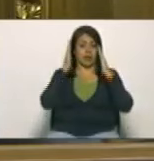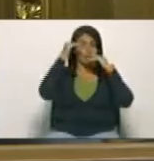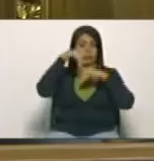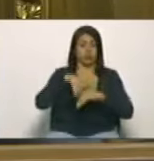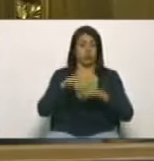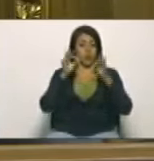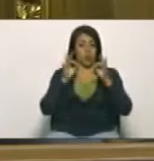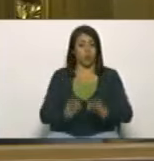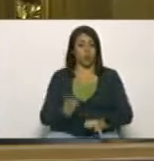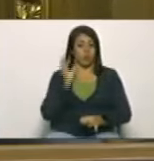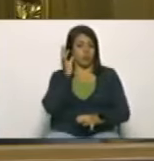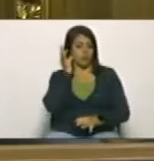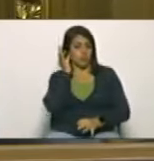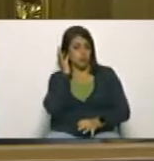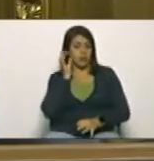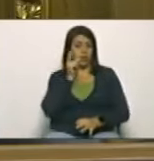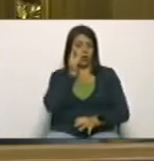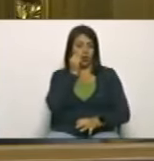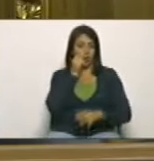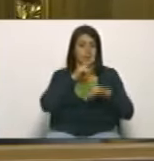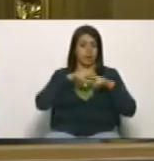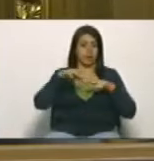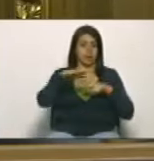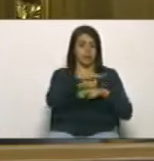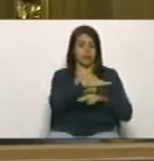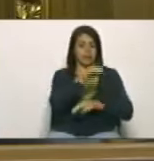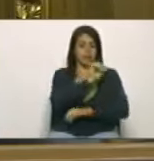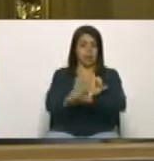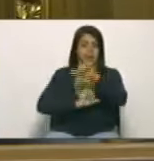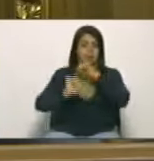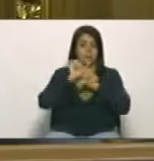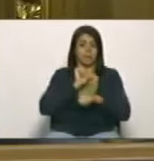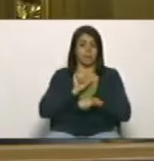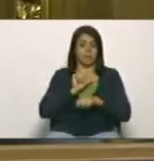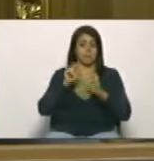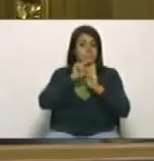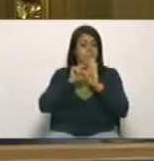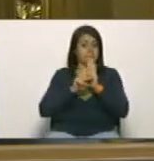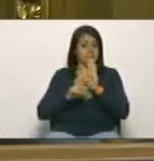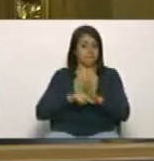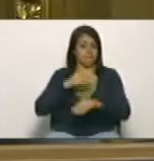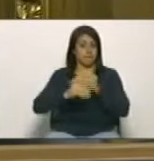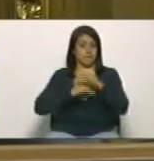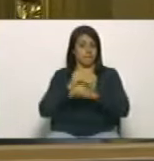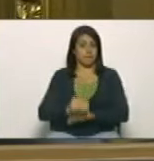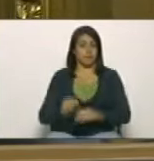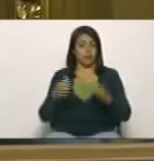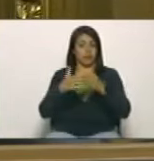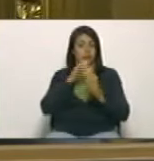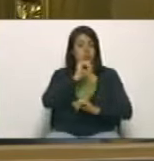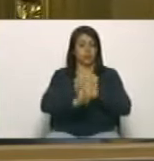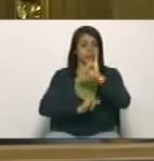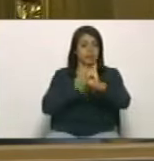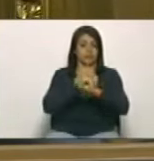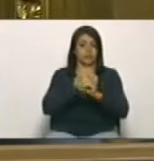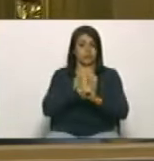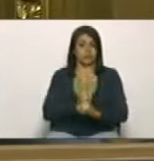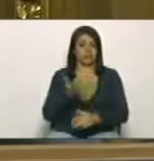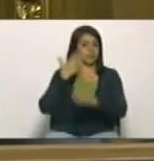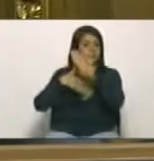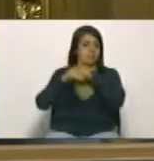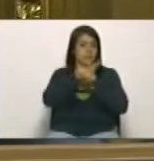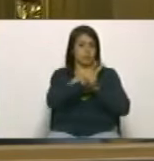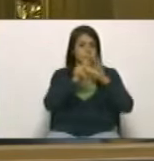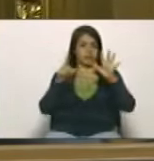atención oportuna de las mujeres, hombres, niñas y niños heridos. Que la medida preliminar emitida por la Corte Internacional de Justicia el